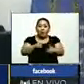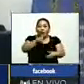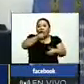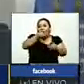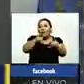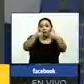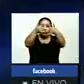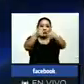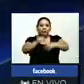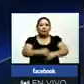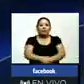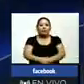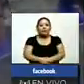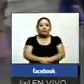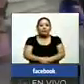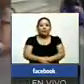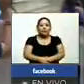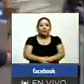dorado.